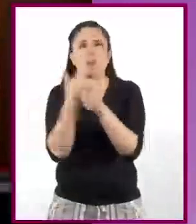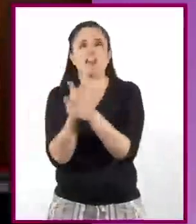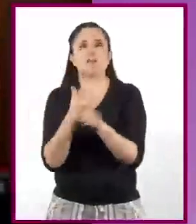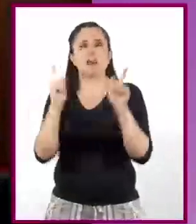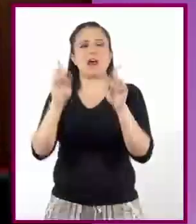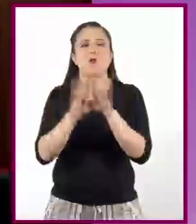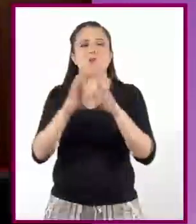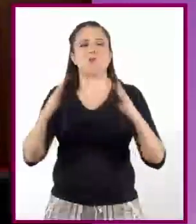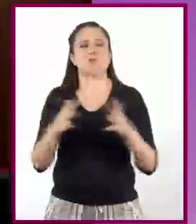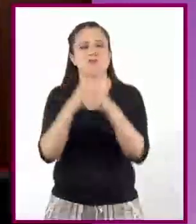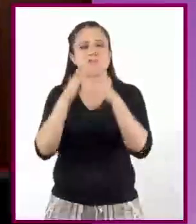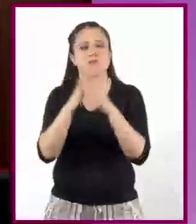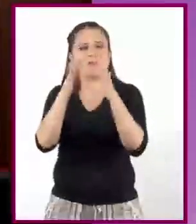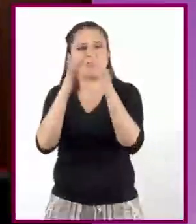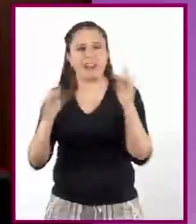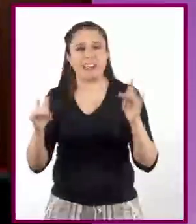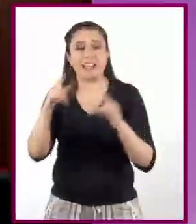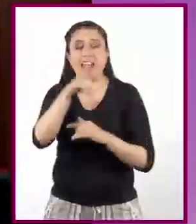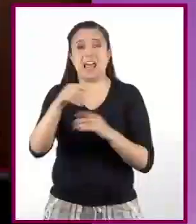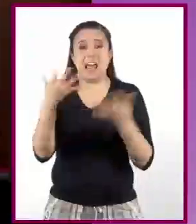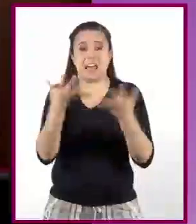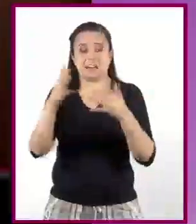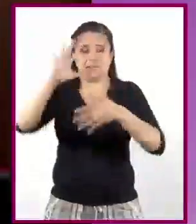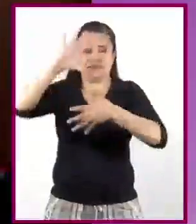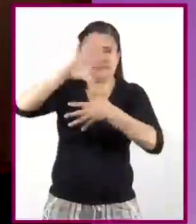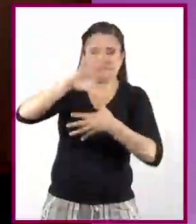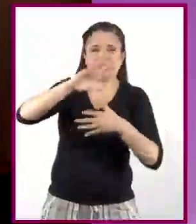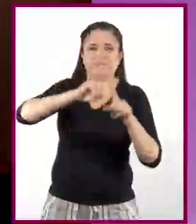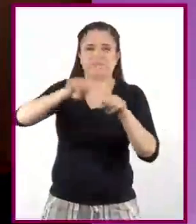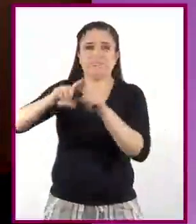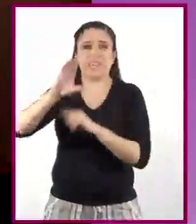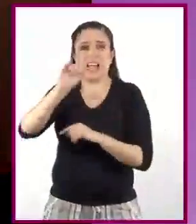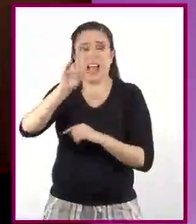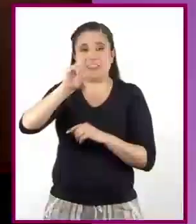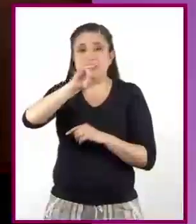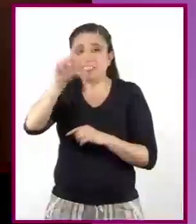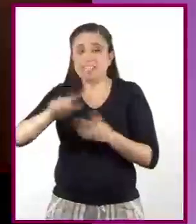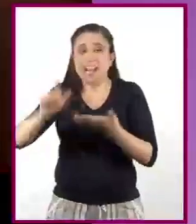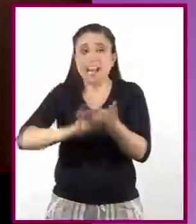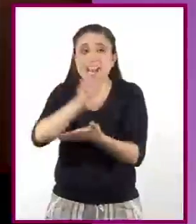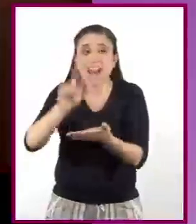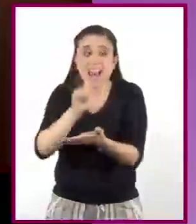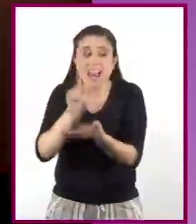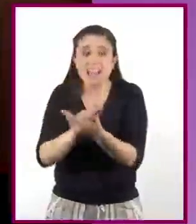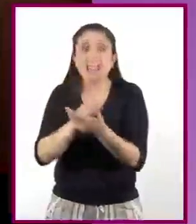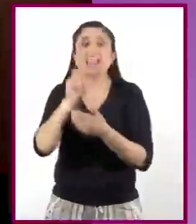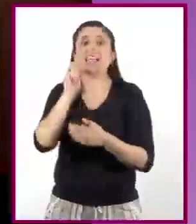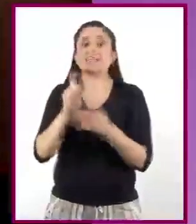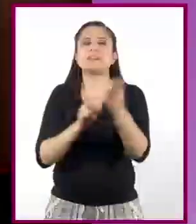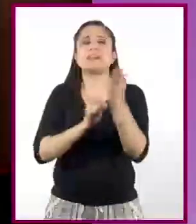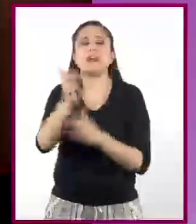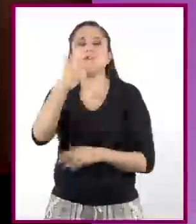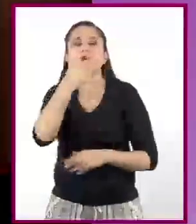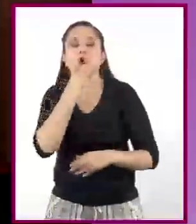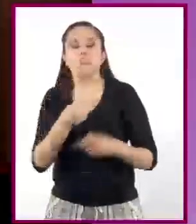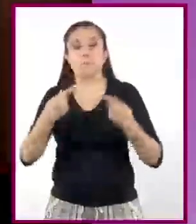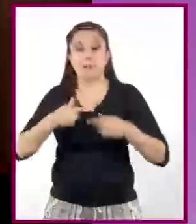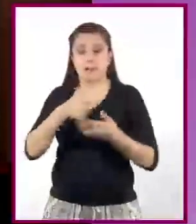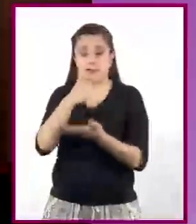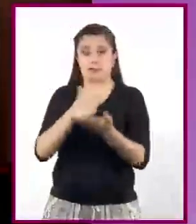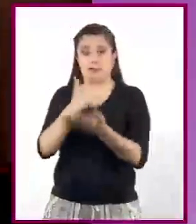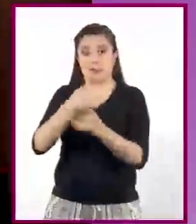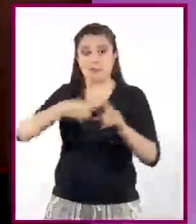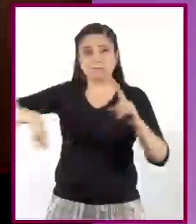Revolución Francesa, la independencia norteamericana y la Constitución de Cádiz, permitiría hacer que los derechos del hombre y del ciudadano se